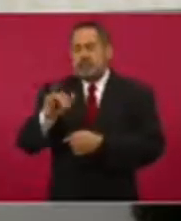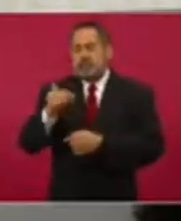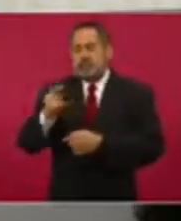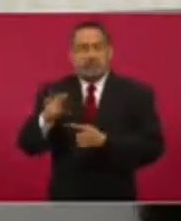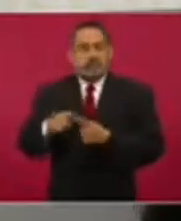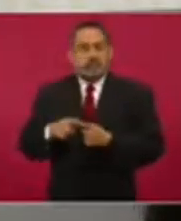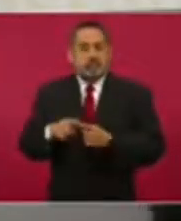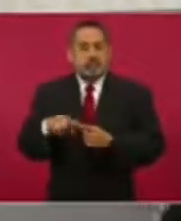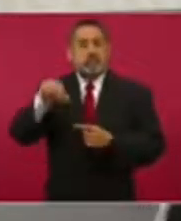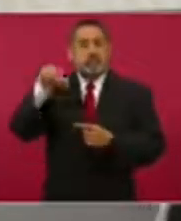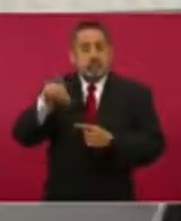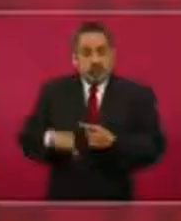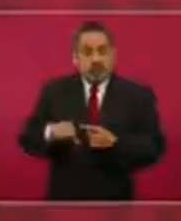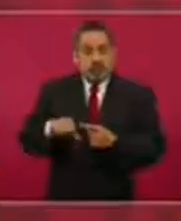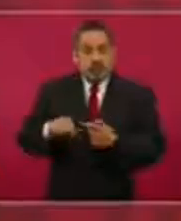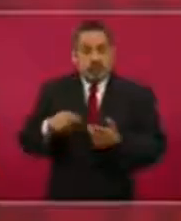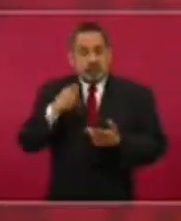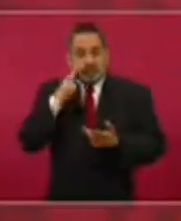Hoy se aprueba.